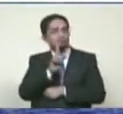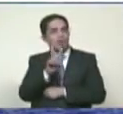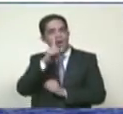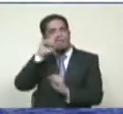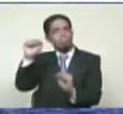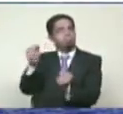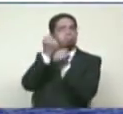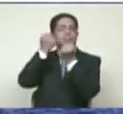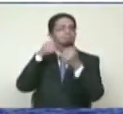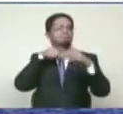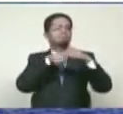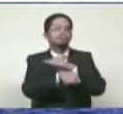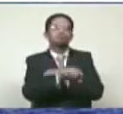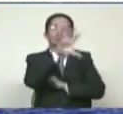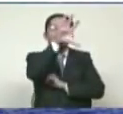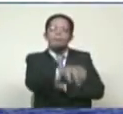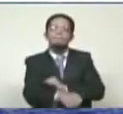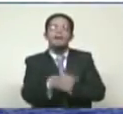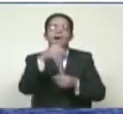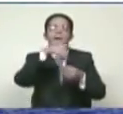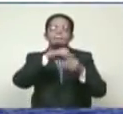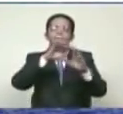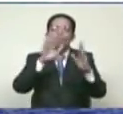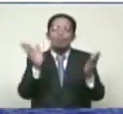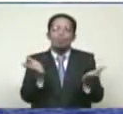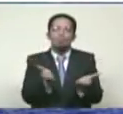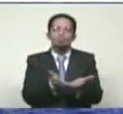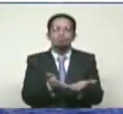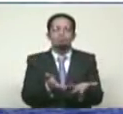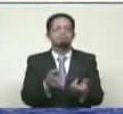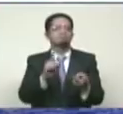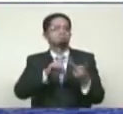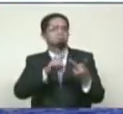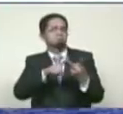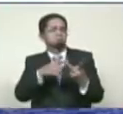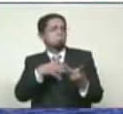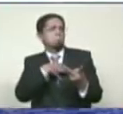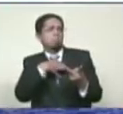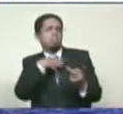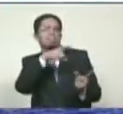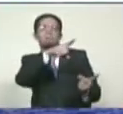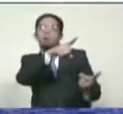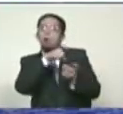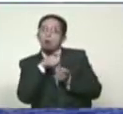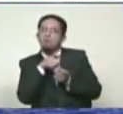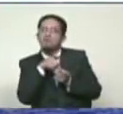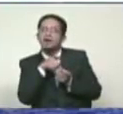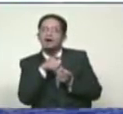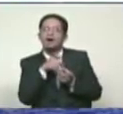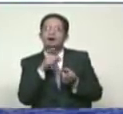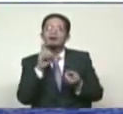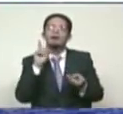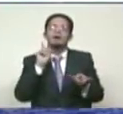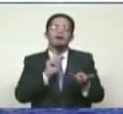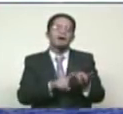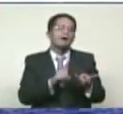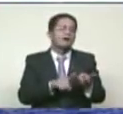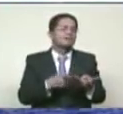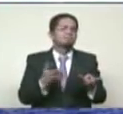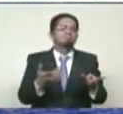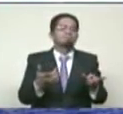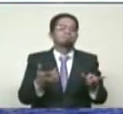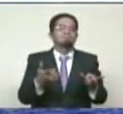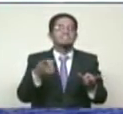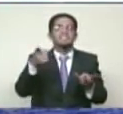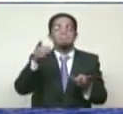mundo, para que no podamos cobrar nuestras cuentas en el mundo, para que no tengamos